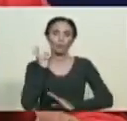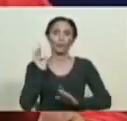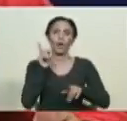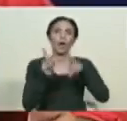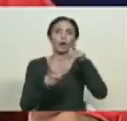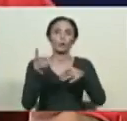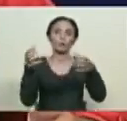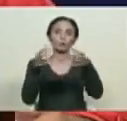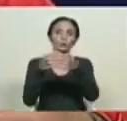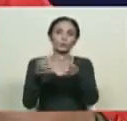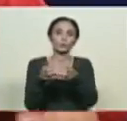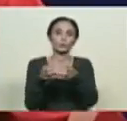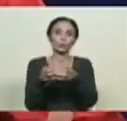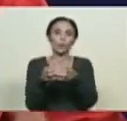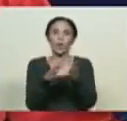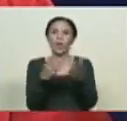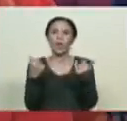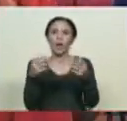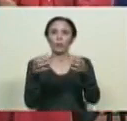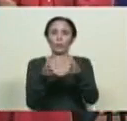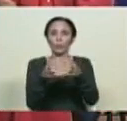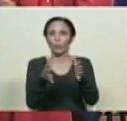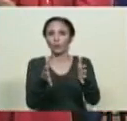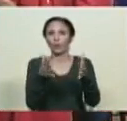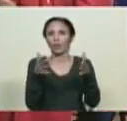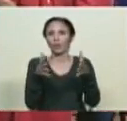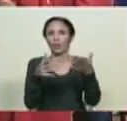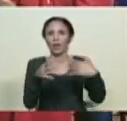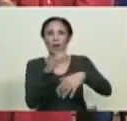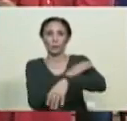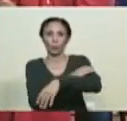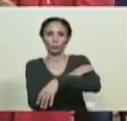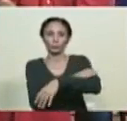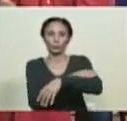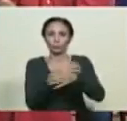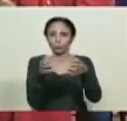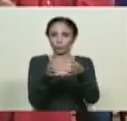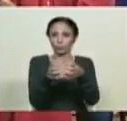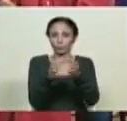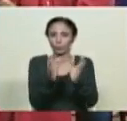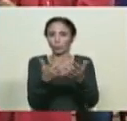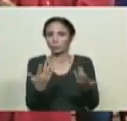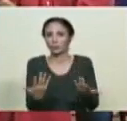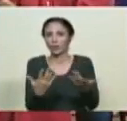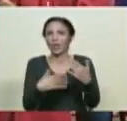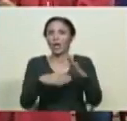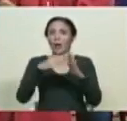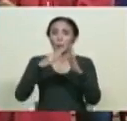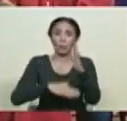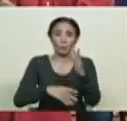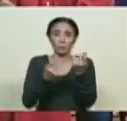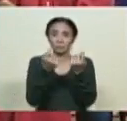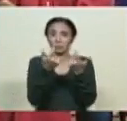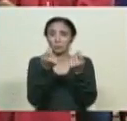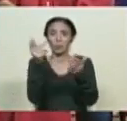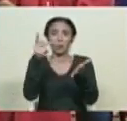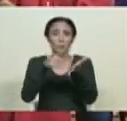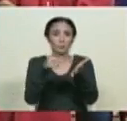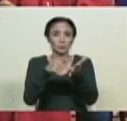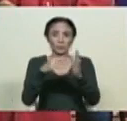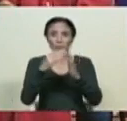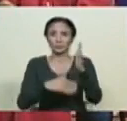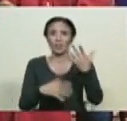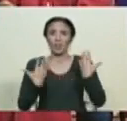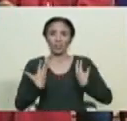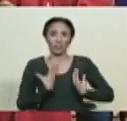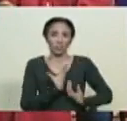sectores tradicionalmente ganados por la derecha venezolana, de la baja participación,